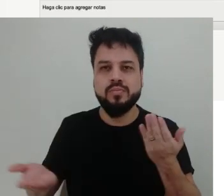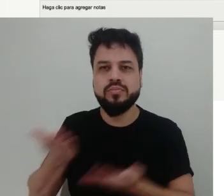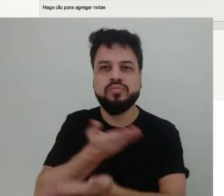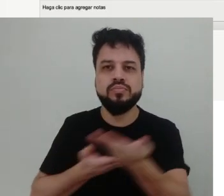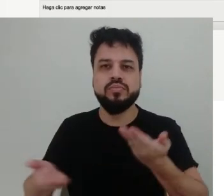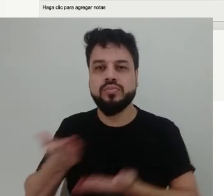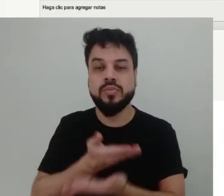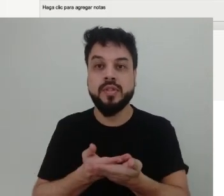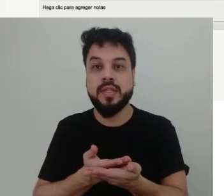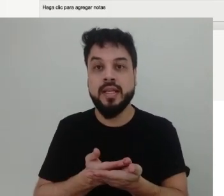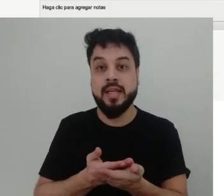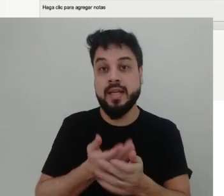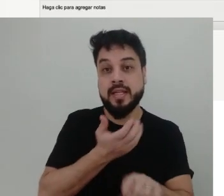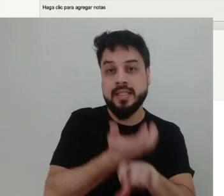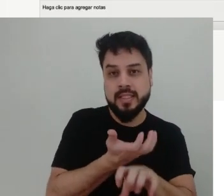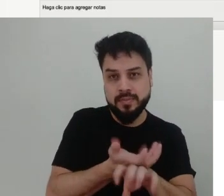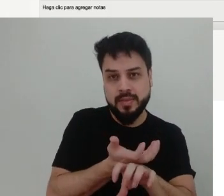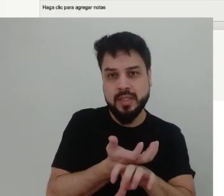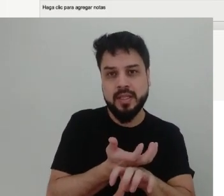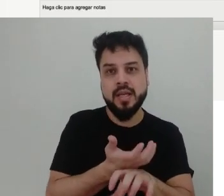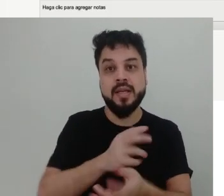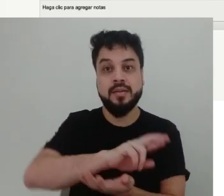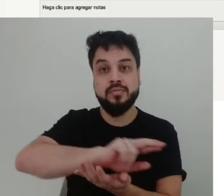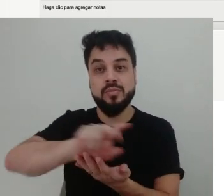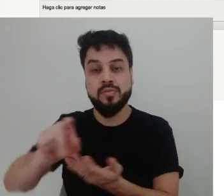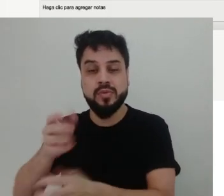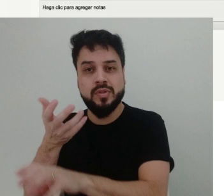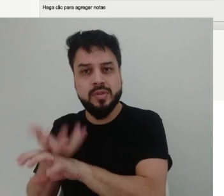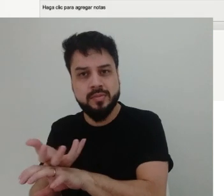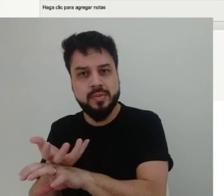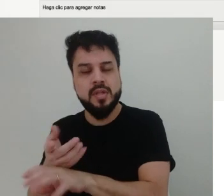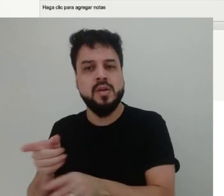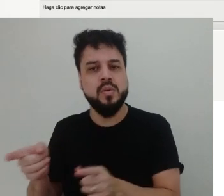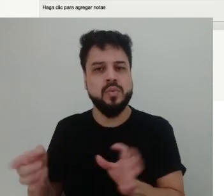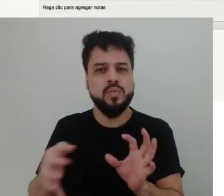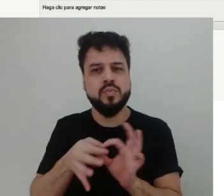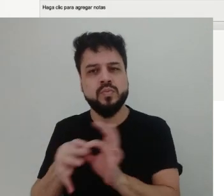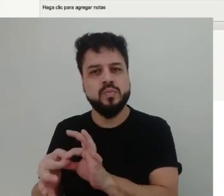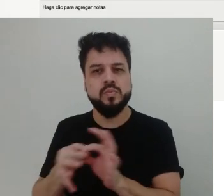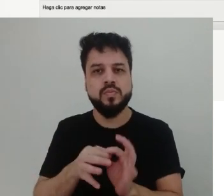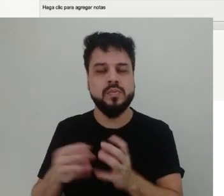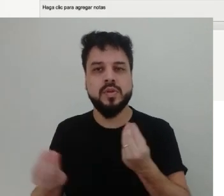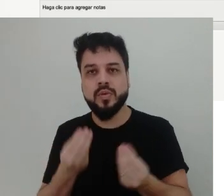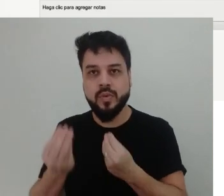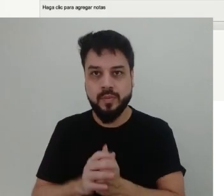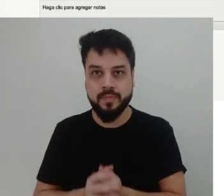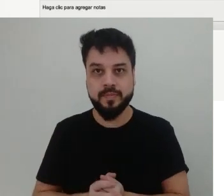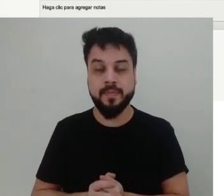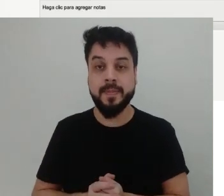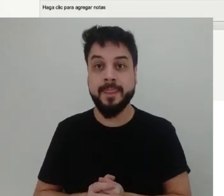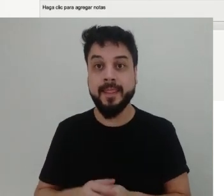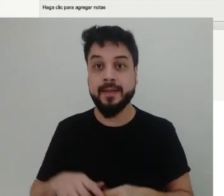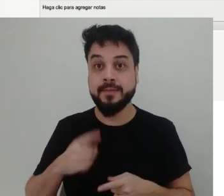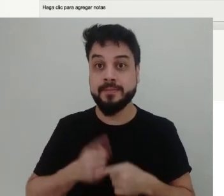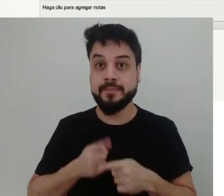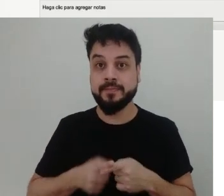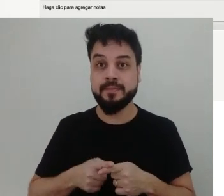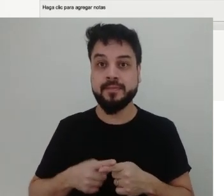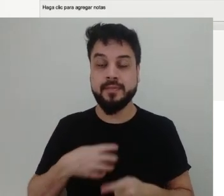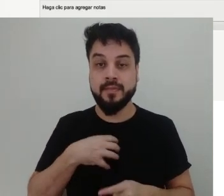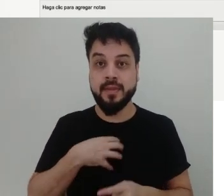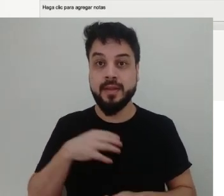como sujetos con opiniones propias. Y es ese conocimiento el que permite hacer efectiva